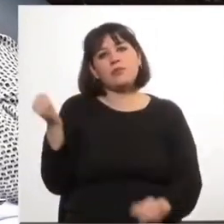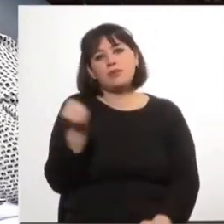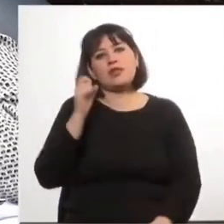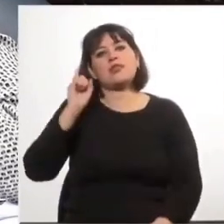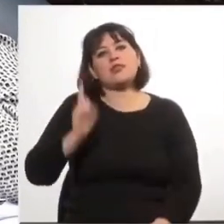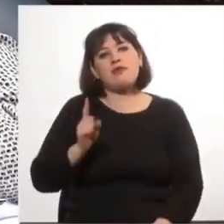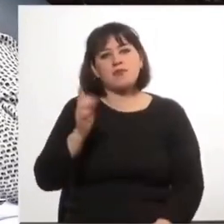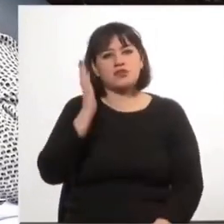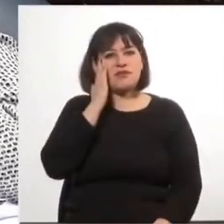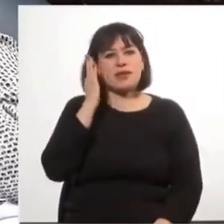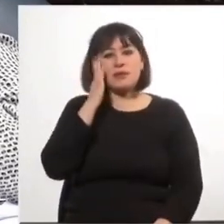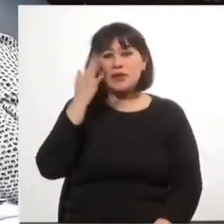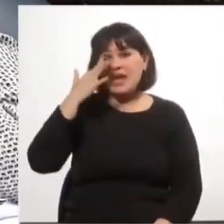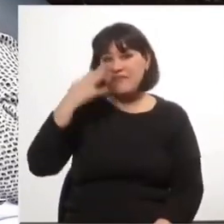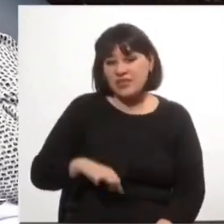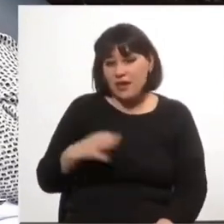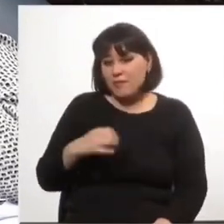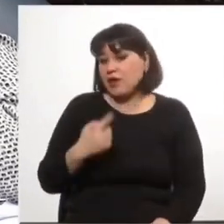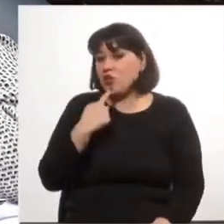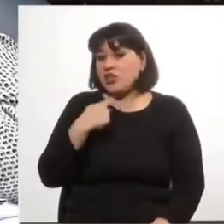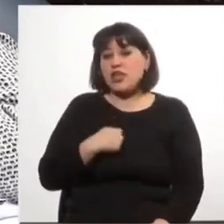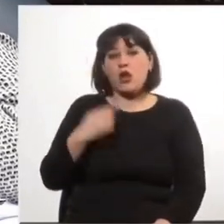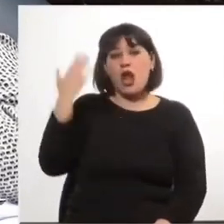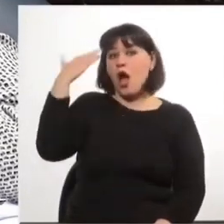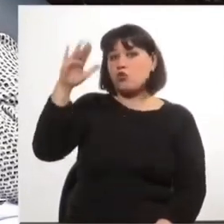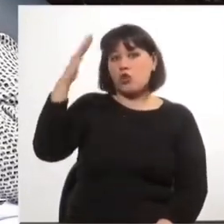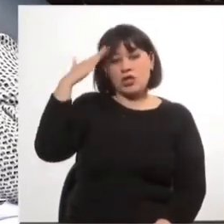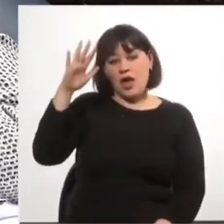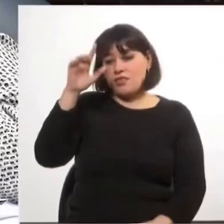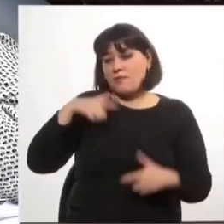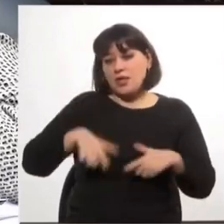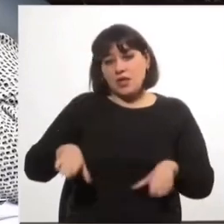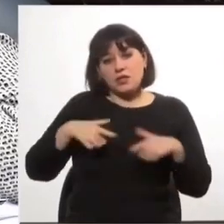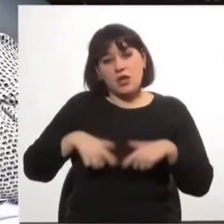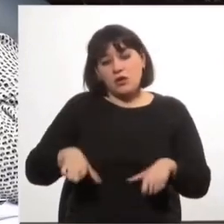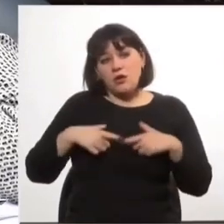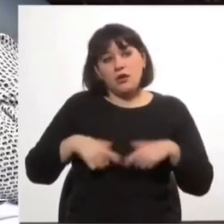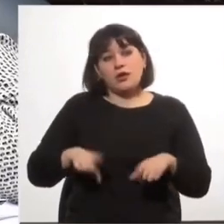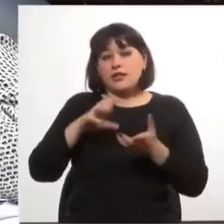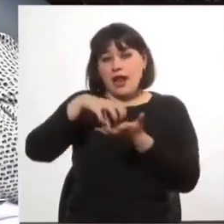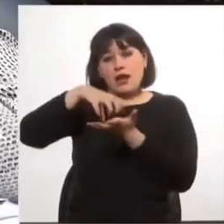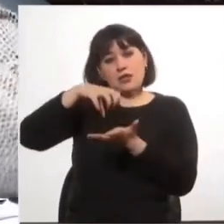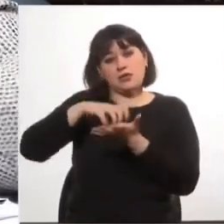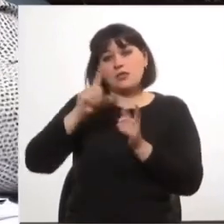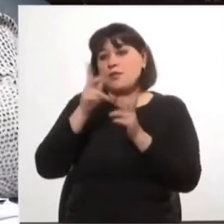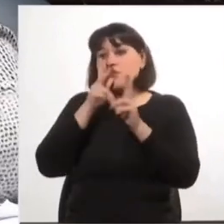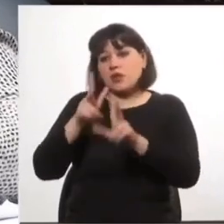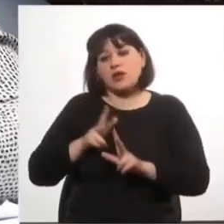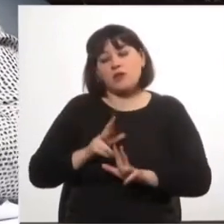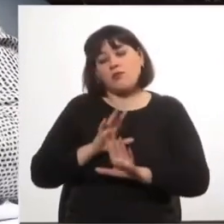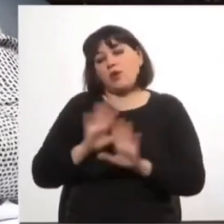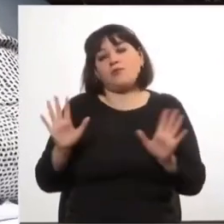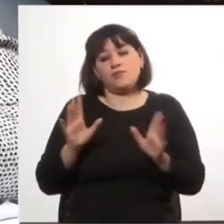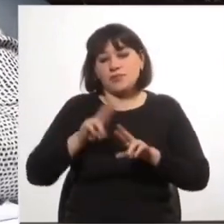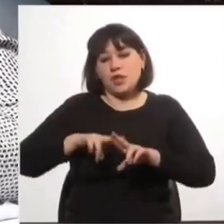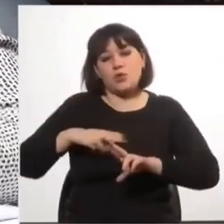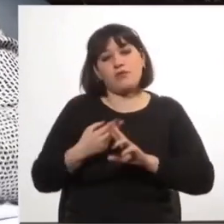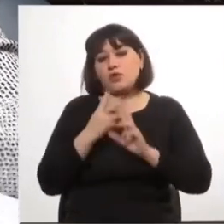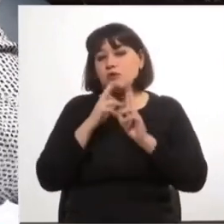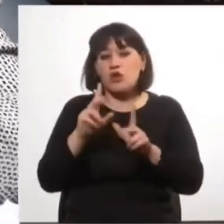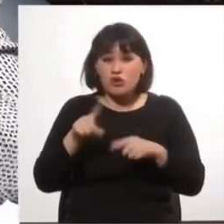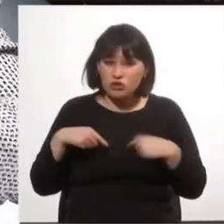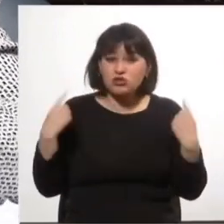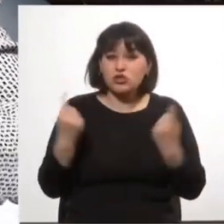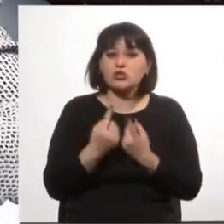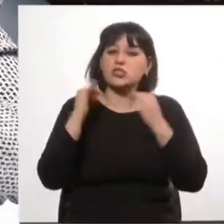tomar como ciertos porque los acaban de dar las autoridades del Ministerio y de la agencia. Bueno, vuelvo a repetir,